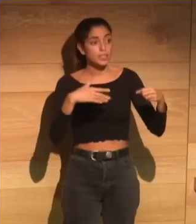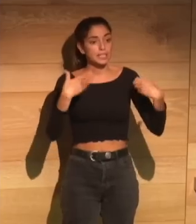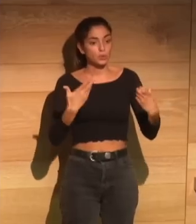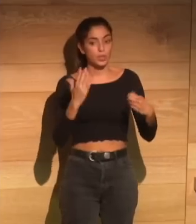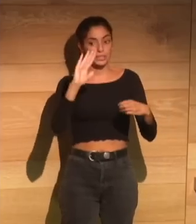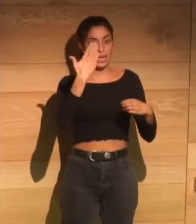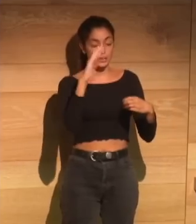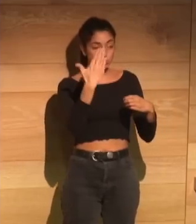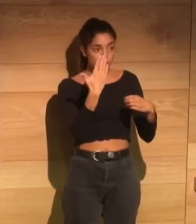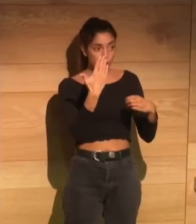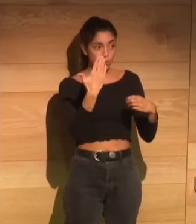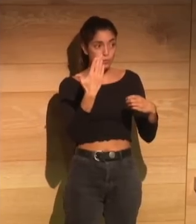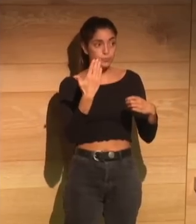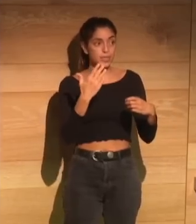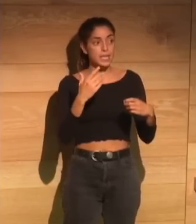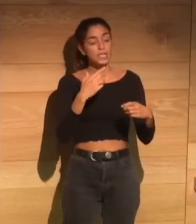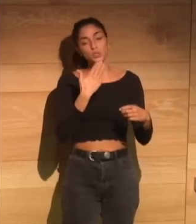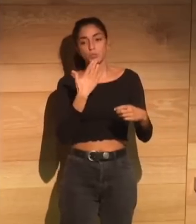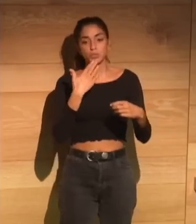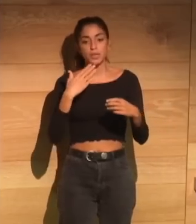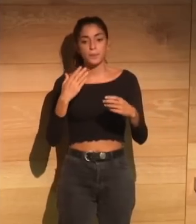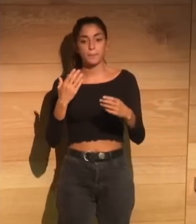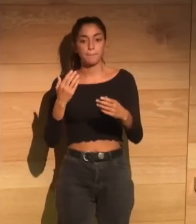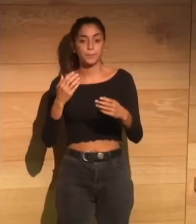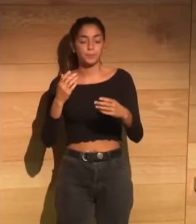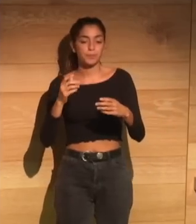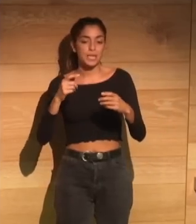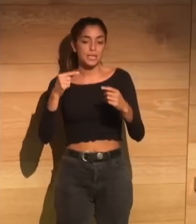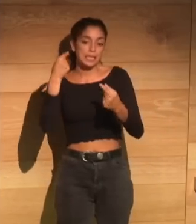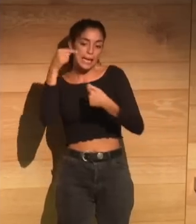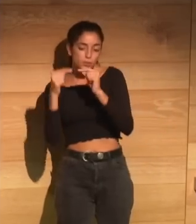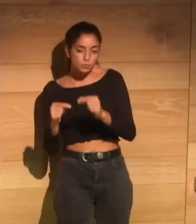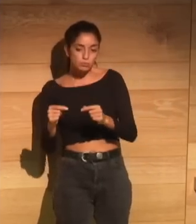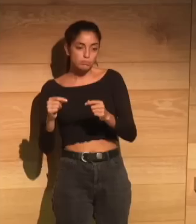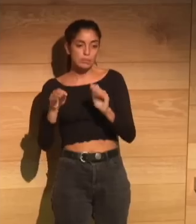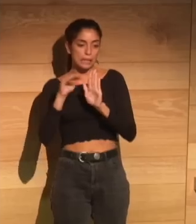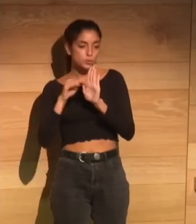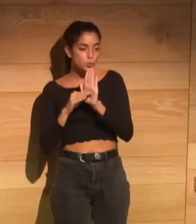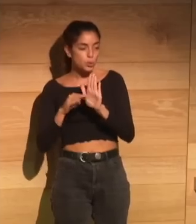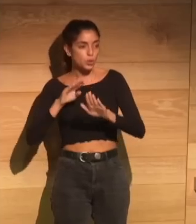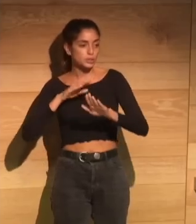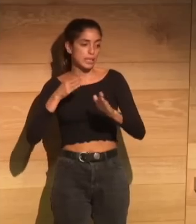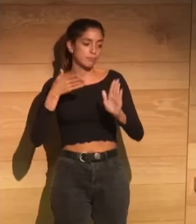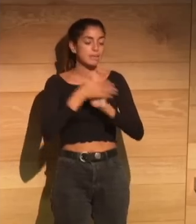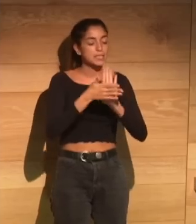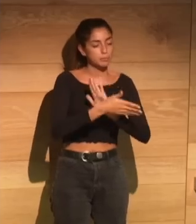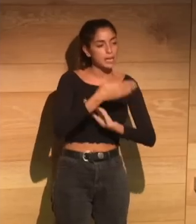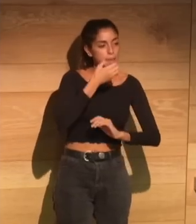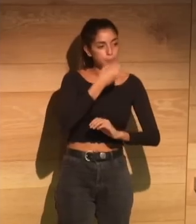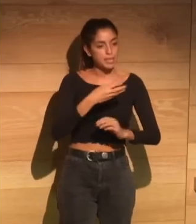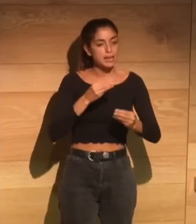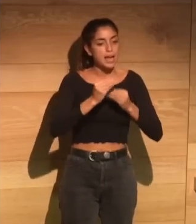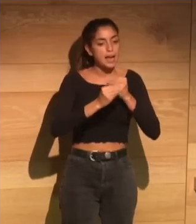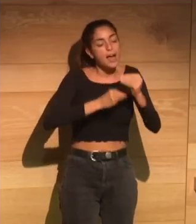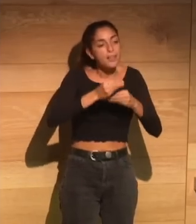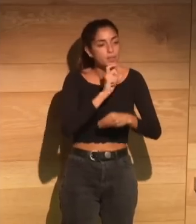había figuras en las que te enseñaban cómo tenías que hacerlo y esto aparecía, bueno, en todas partes. Esto pasaba ya incluso con las cajas de sombras que tenemos que ir para atrás,